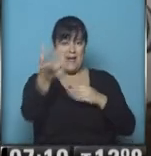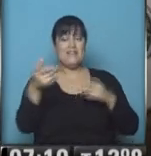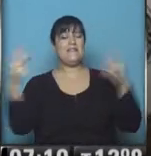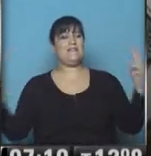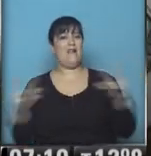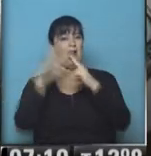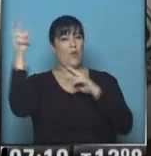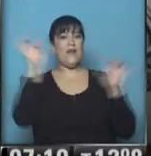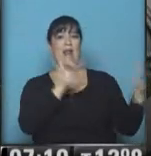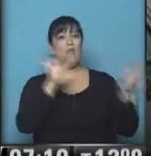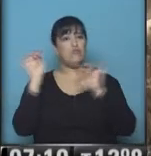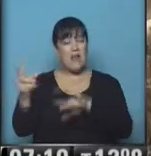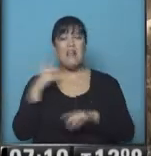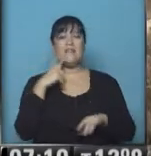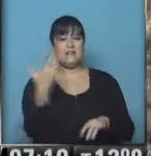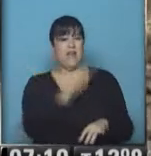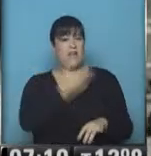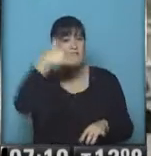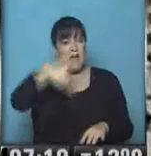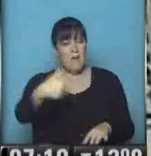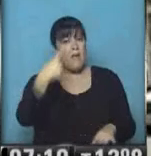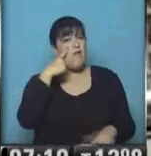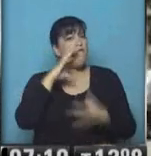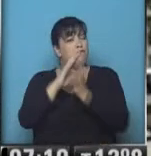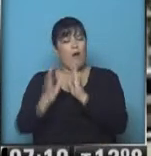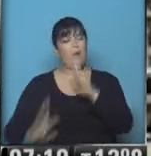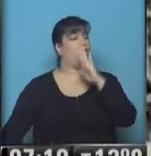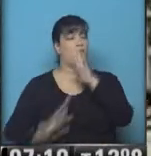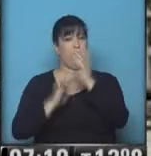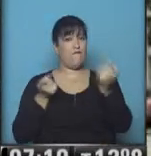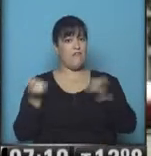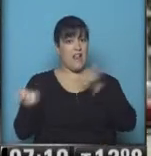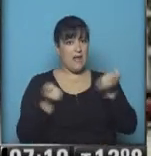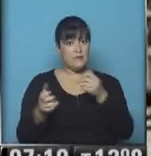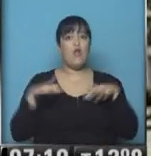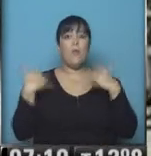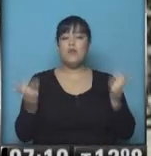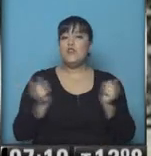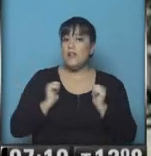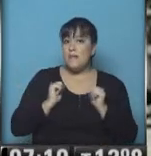Fondo Monetario Internacional como su brazo financiero, y es por eso que espera que la reunión